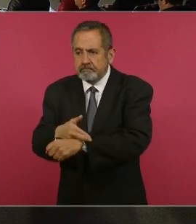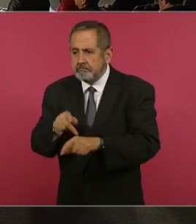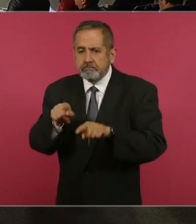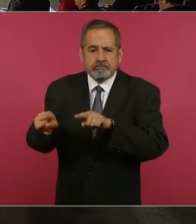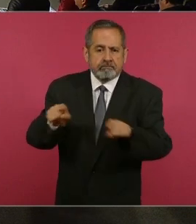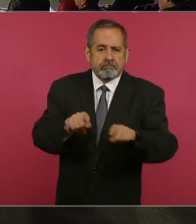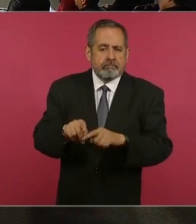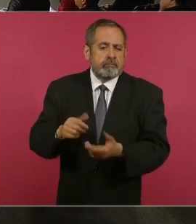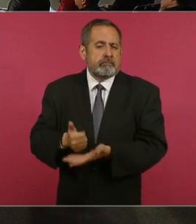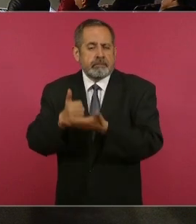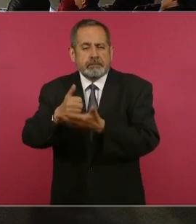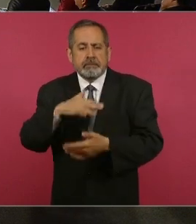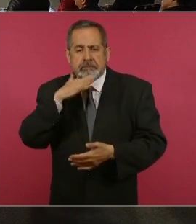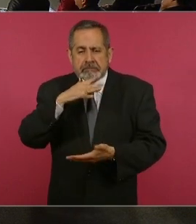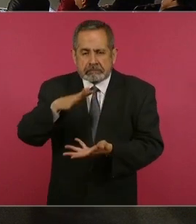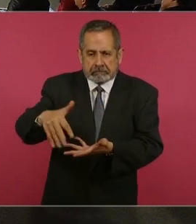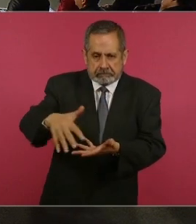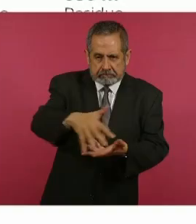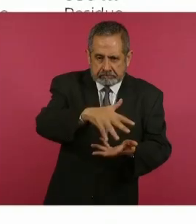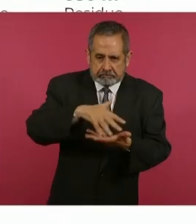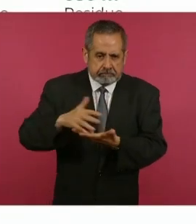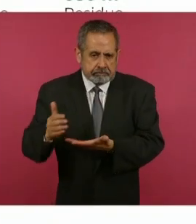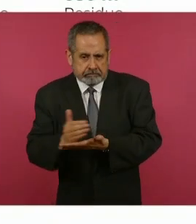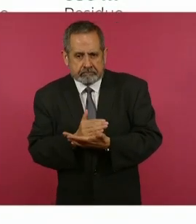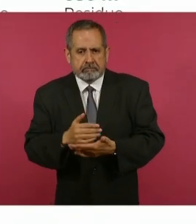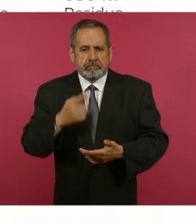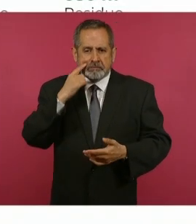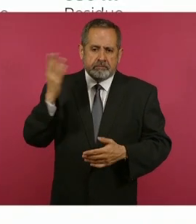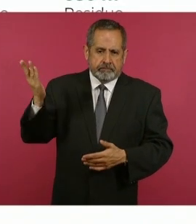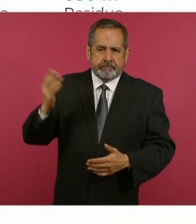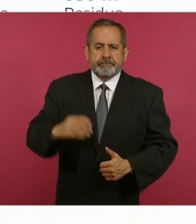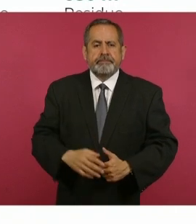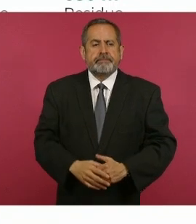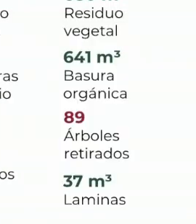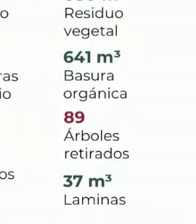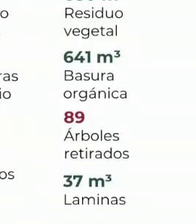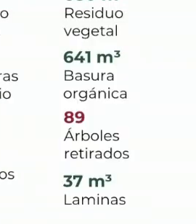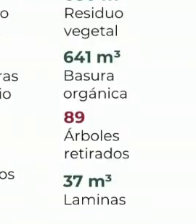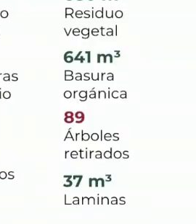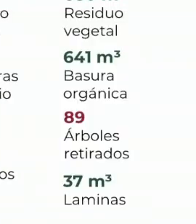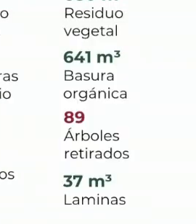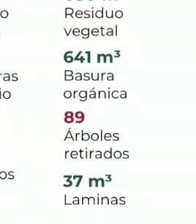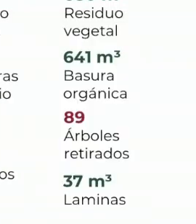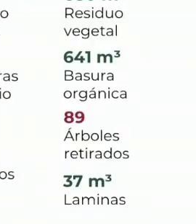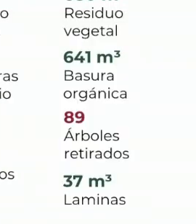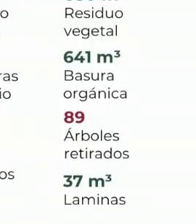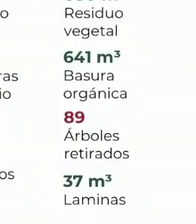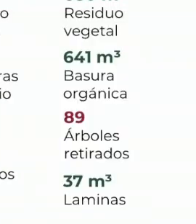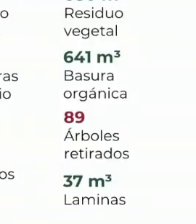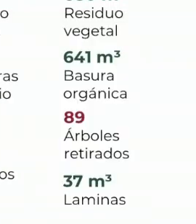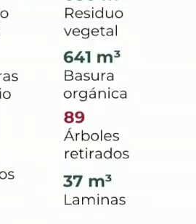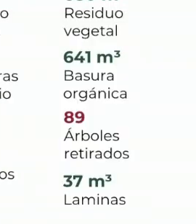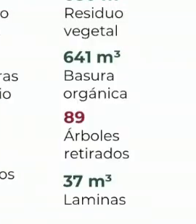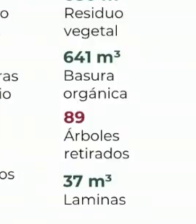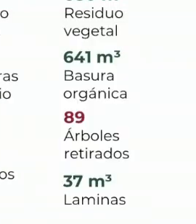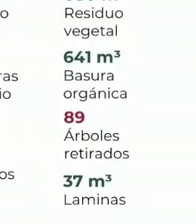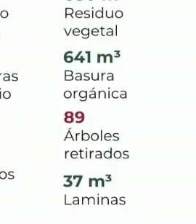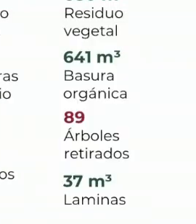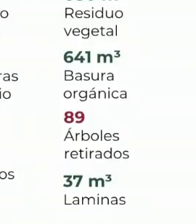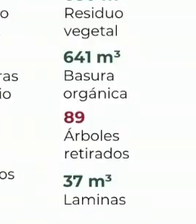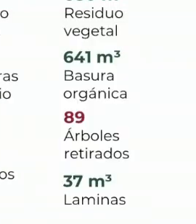el retiro de escombros, de cascajo, de postes, láminas, árboles, basura. Aquí se encuentran todos